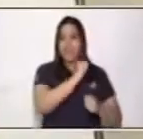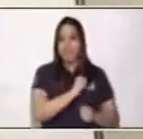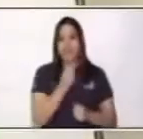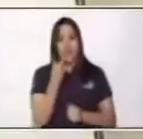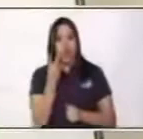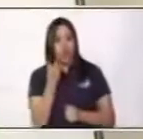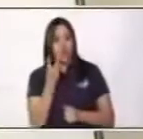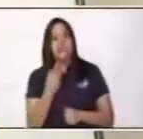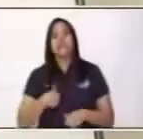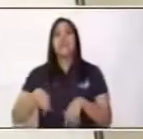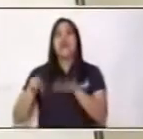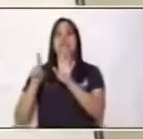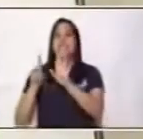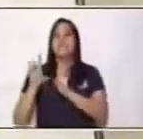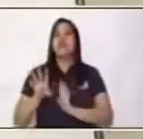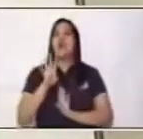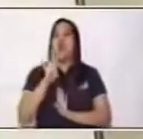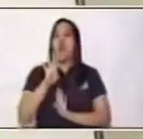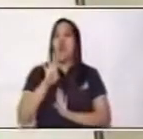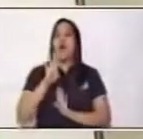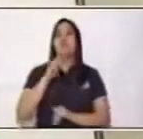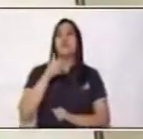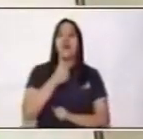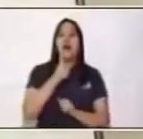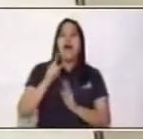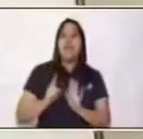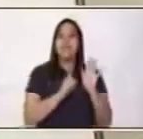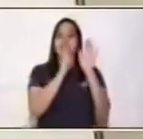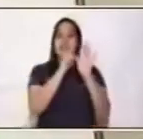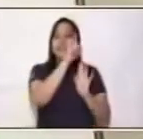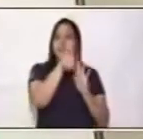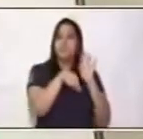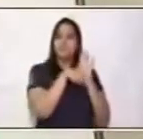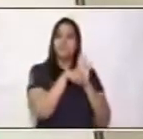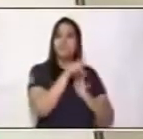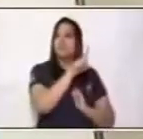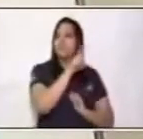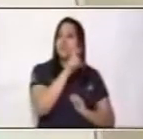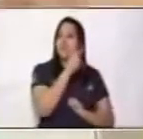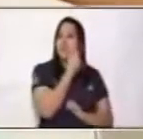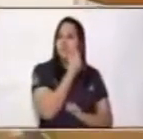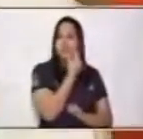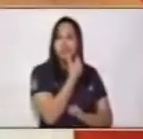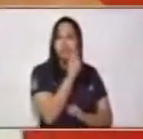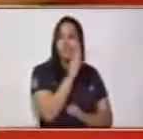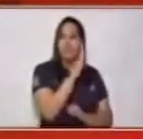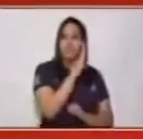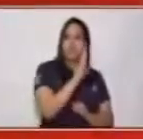Repitamos, 64 a la sexta menos 125b a la 15.